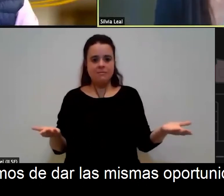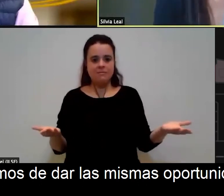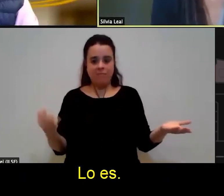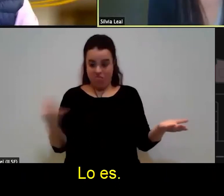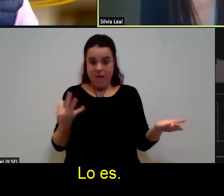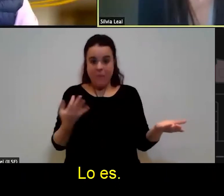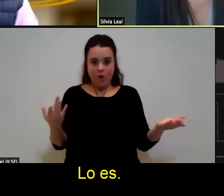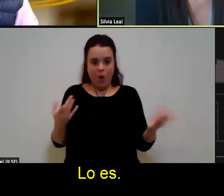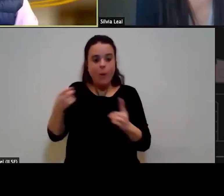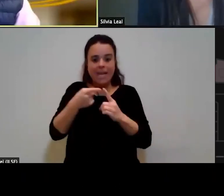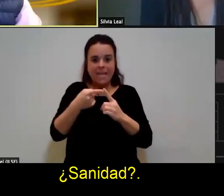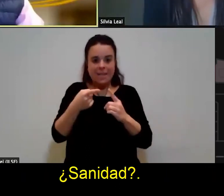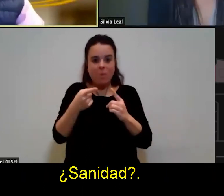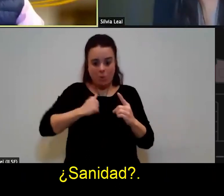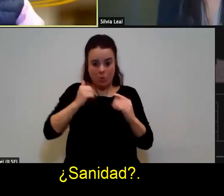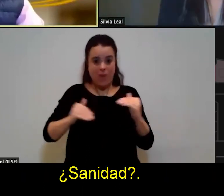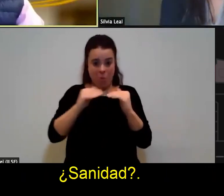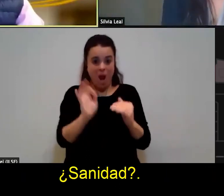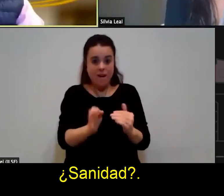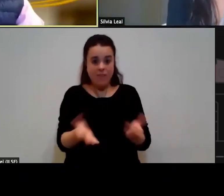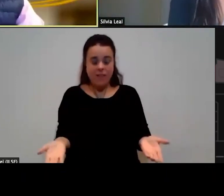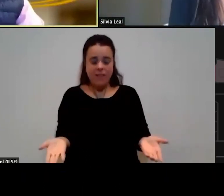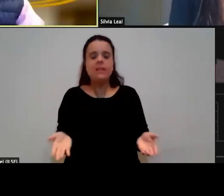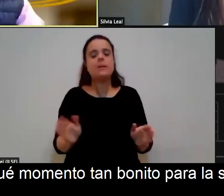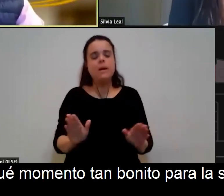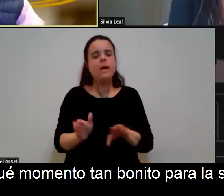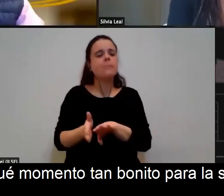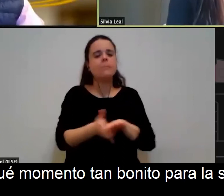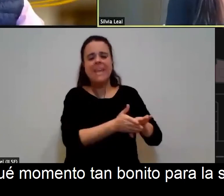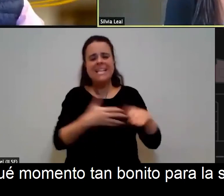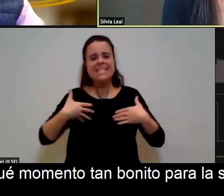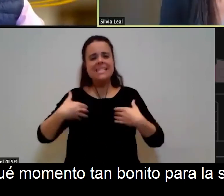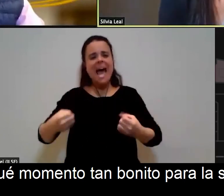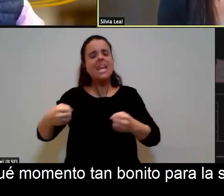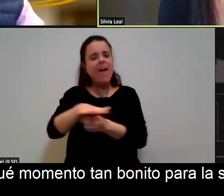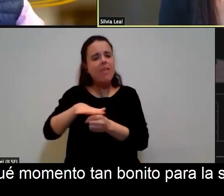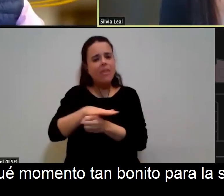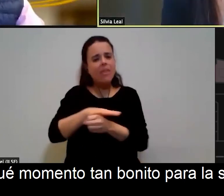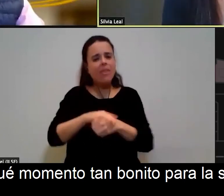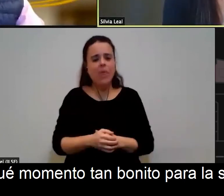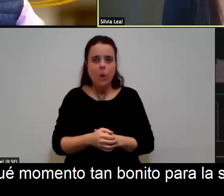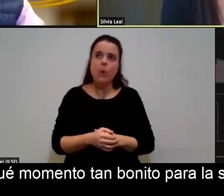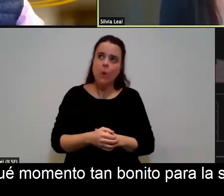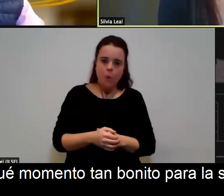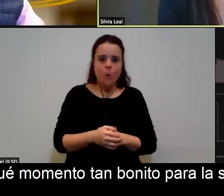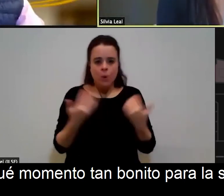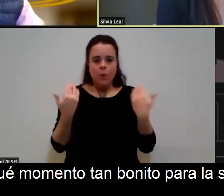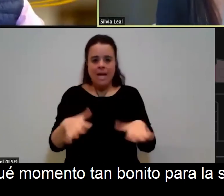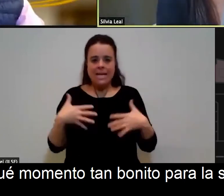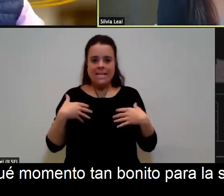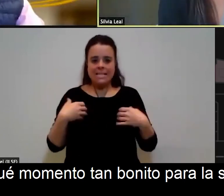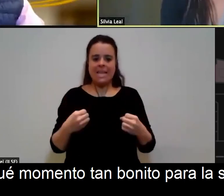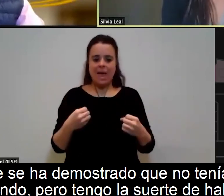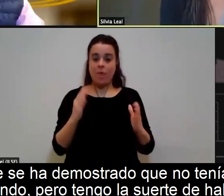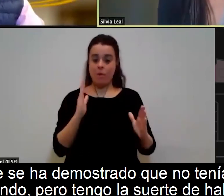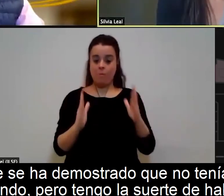Uh-huh. Lo es. Oye, sanidad. Uy, sanidad. Qué momento tan bonito para